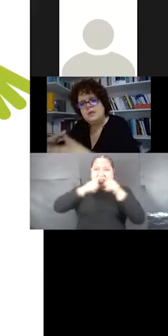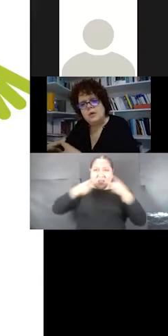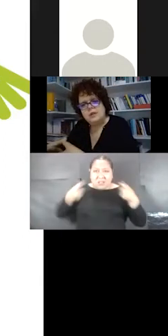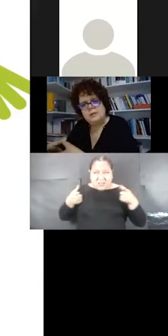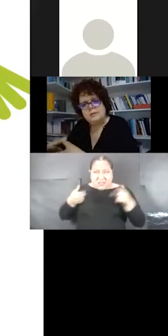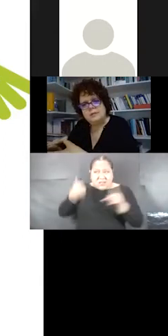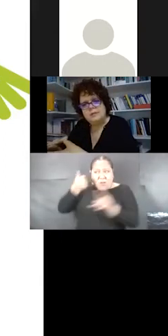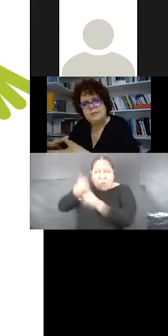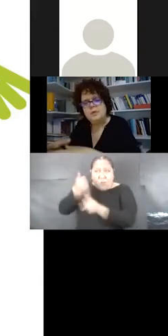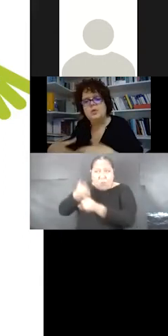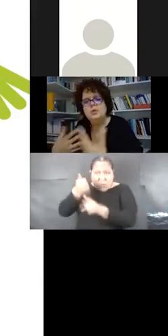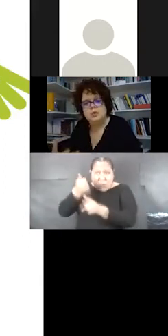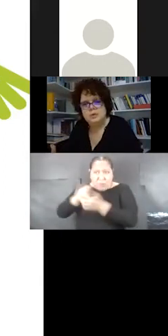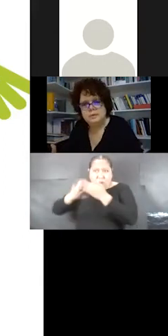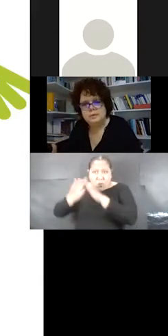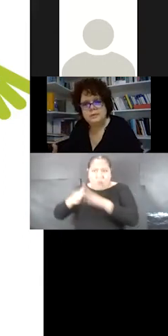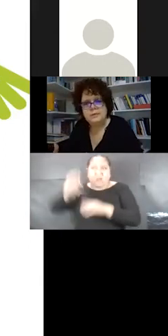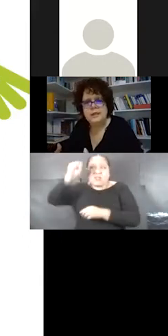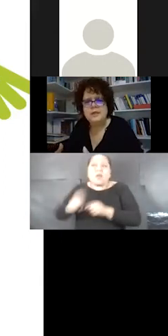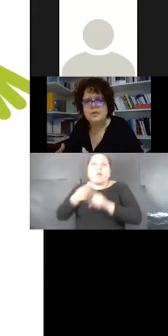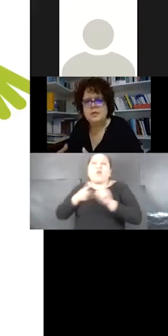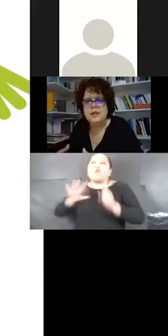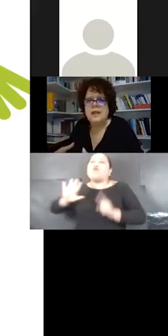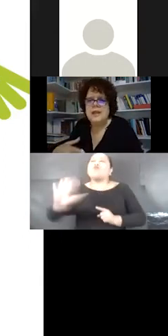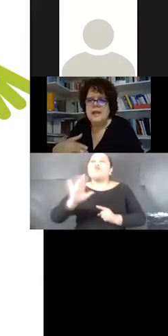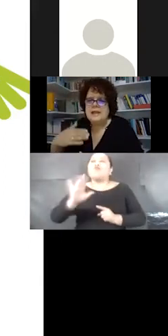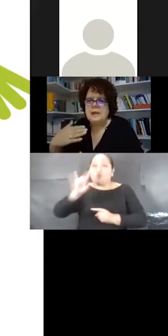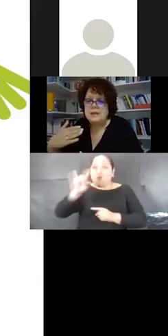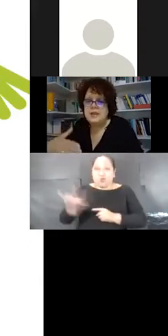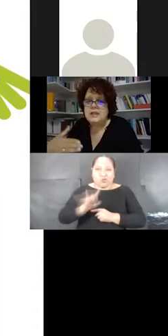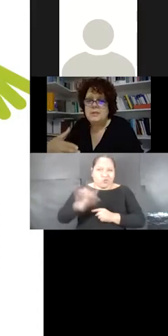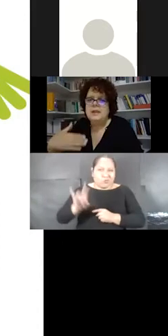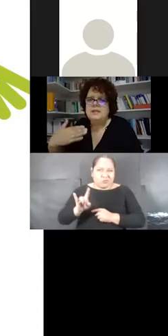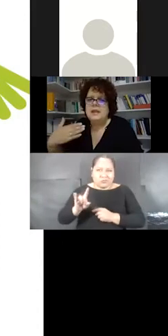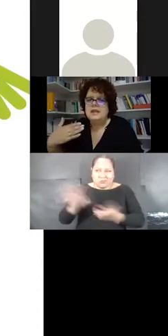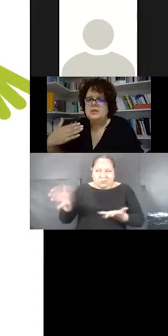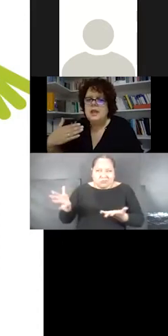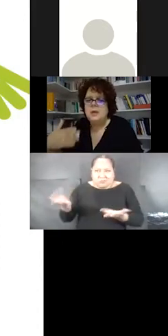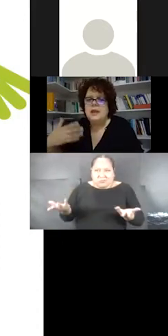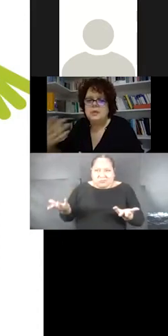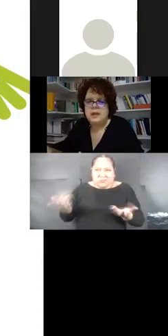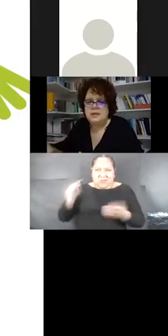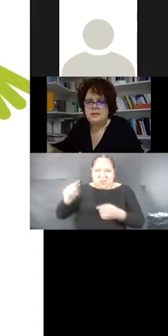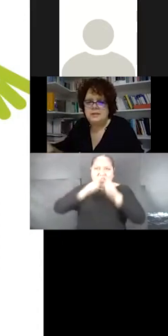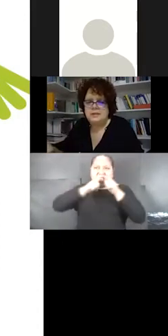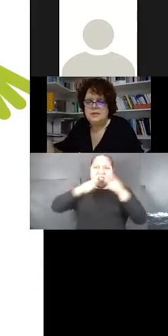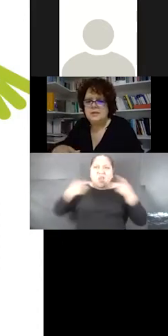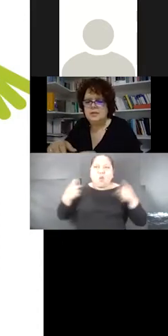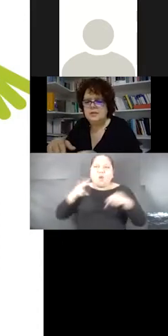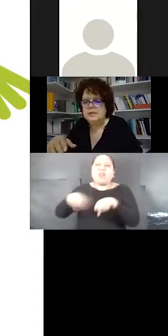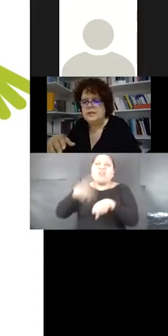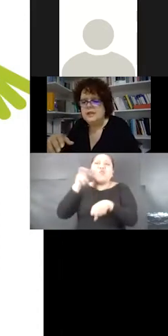comunidad sorda, por su uso. Entonces, y a esto se le llama que es una lengua natural,